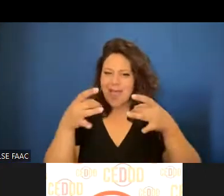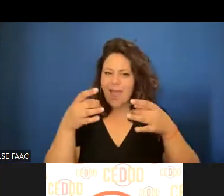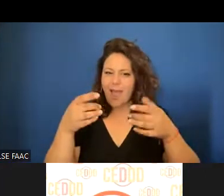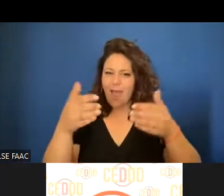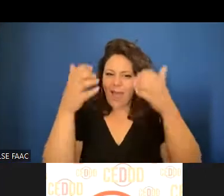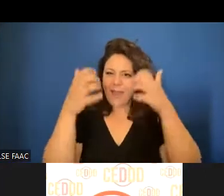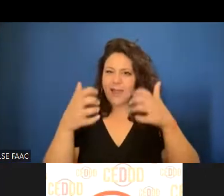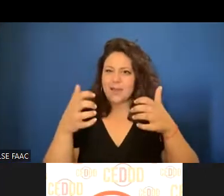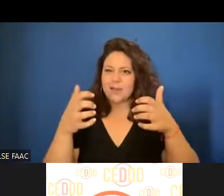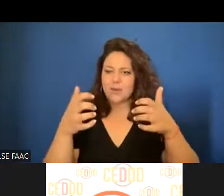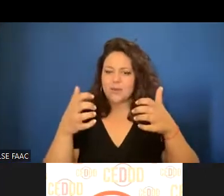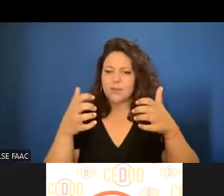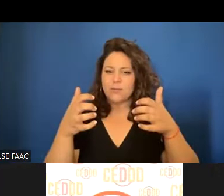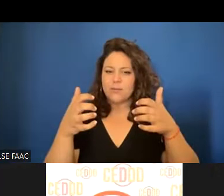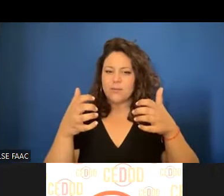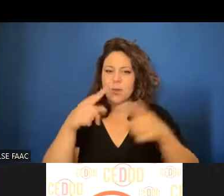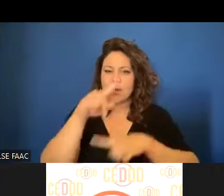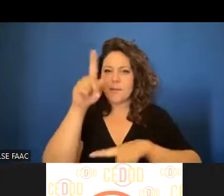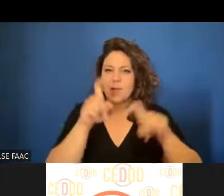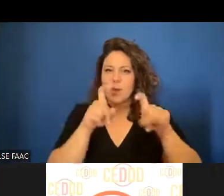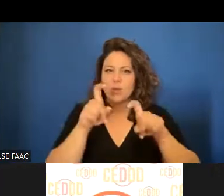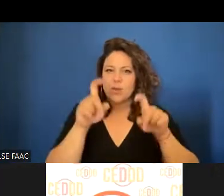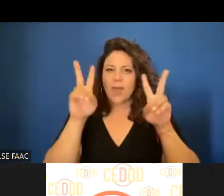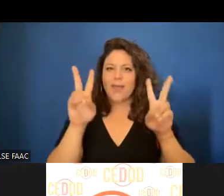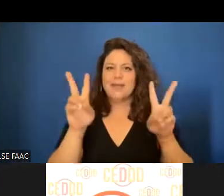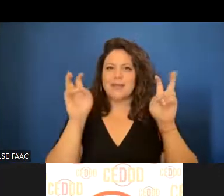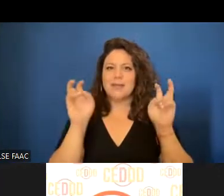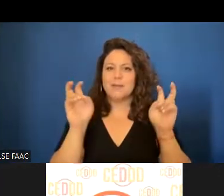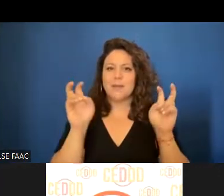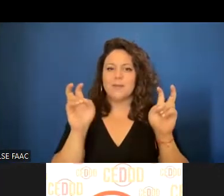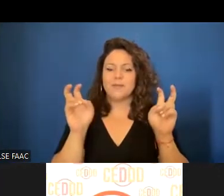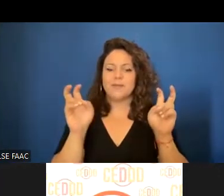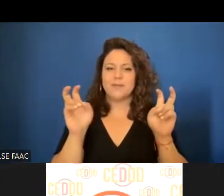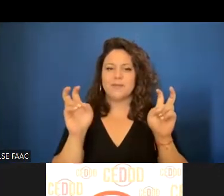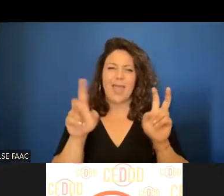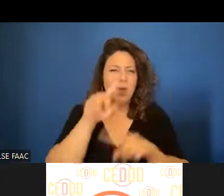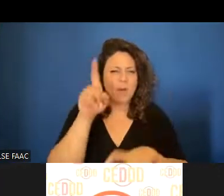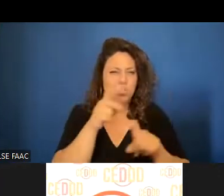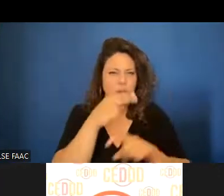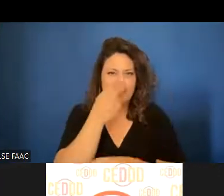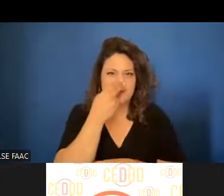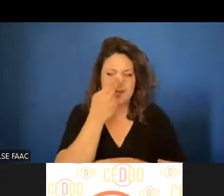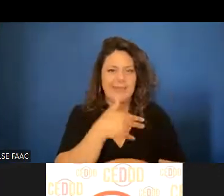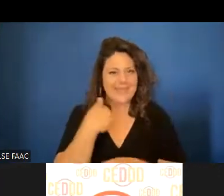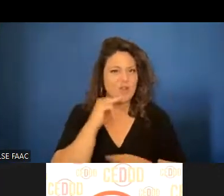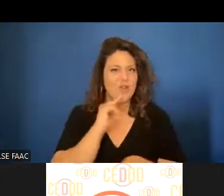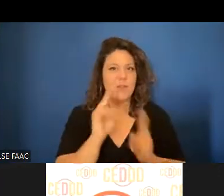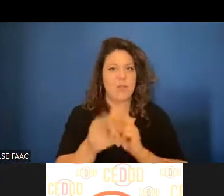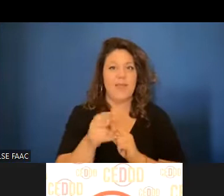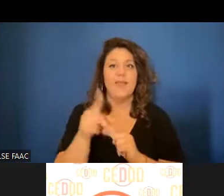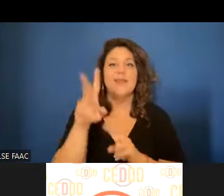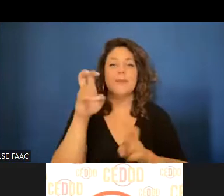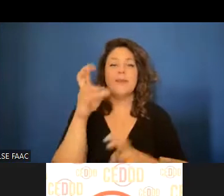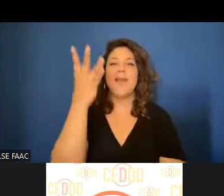¿no? Escuchamos discapacidad, incapacidad y demás. No sé si brevemente, Pedro,